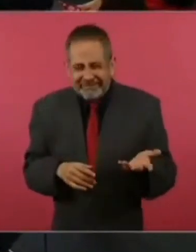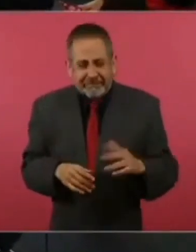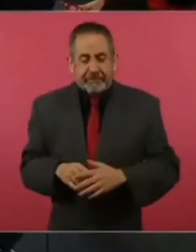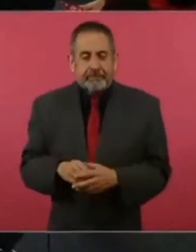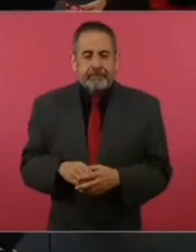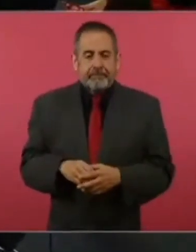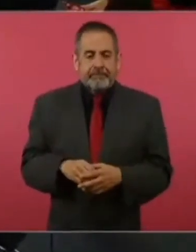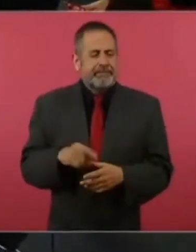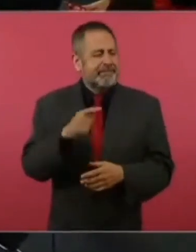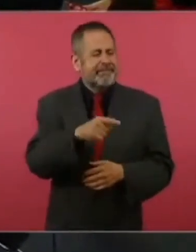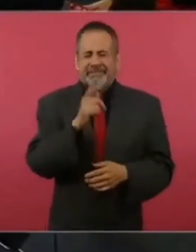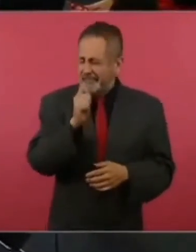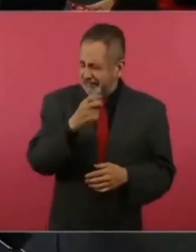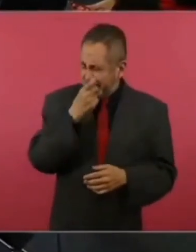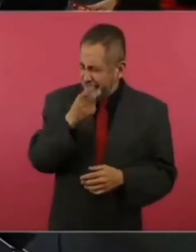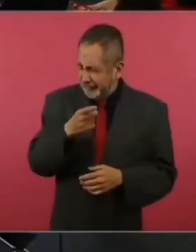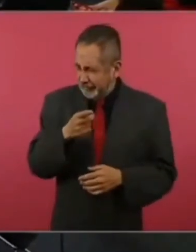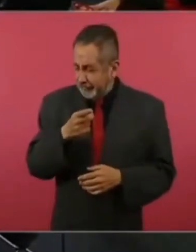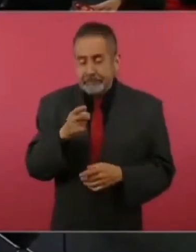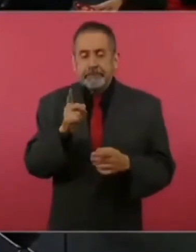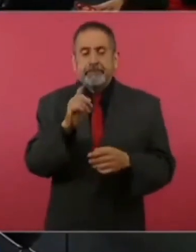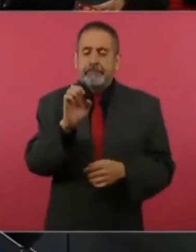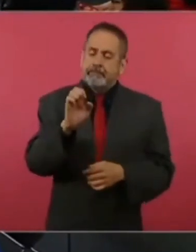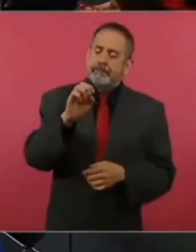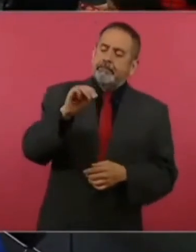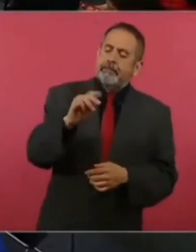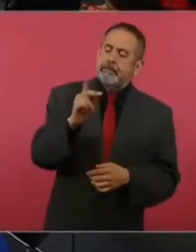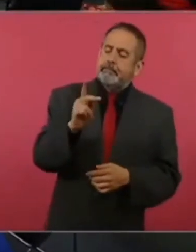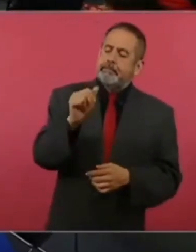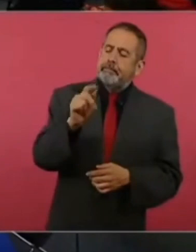La simpatía, ¿cómo le...? Empatía.